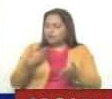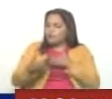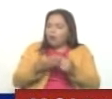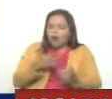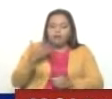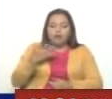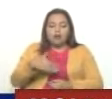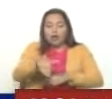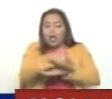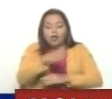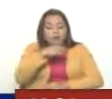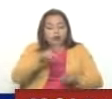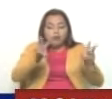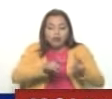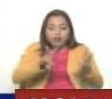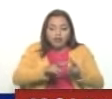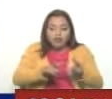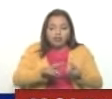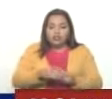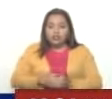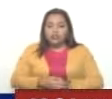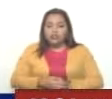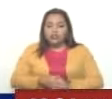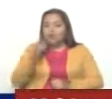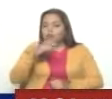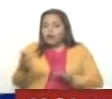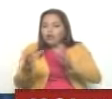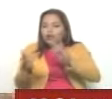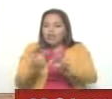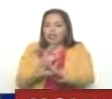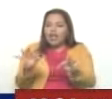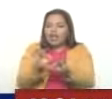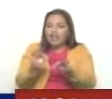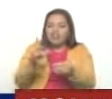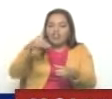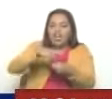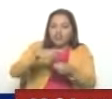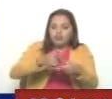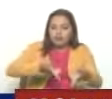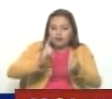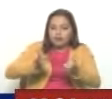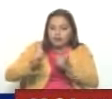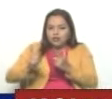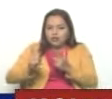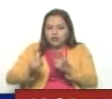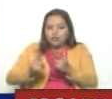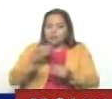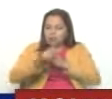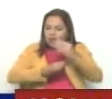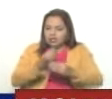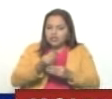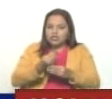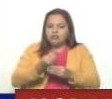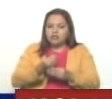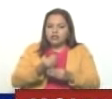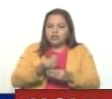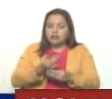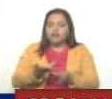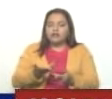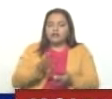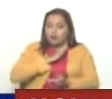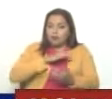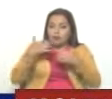no tienes Wi-Fi, donde no tienes cómo conectarte a ninguna otra red que te permita esto, lo vas a hacer a través de la red de Movilnet.